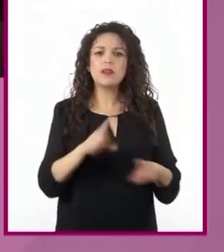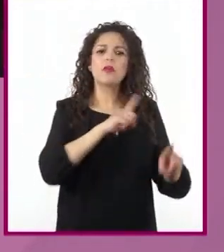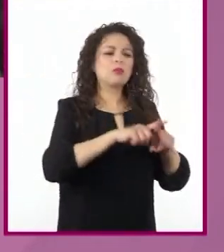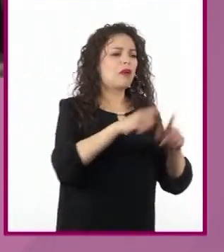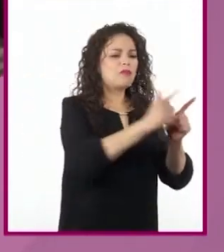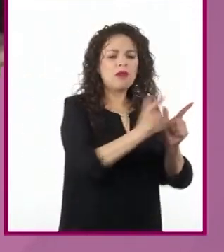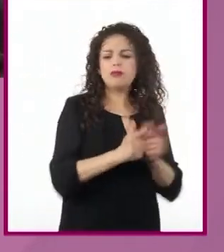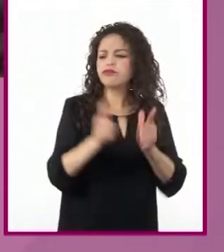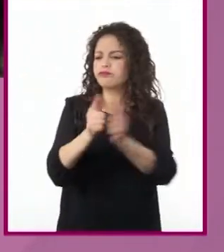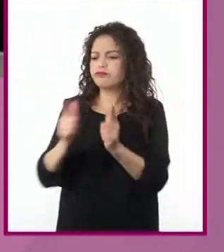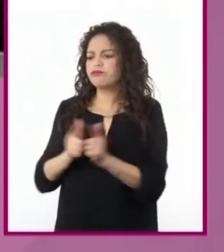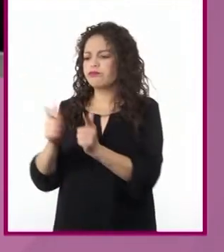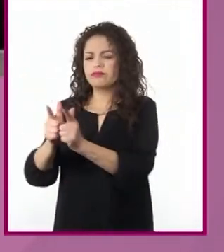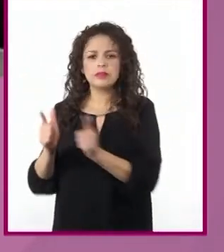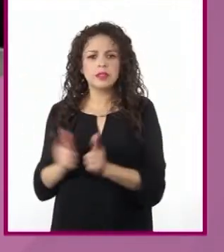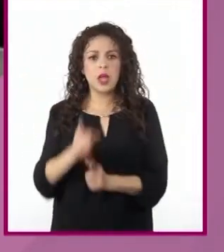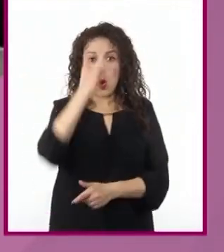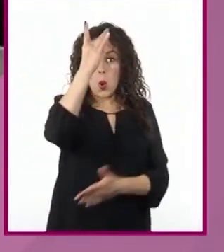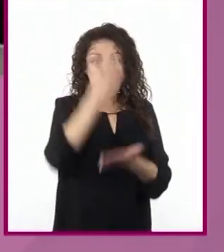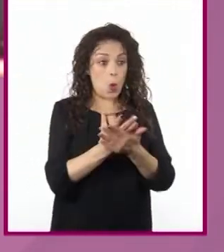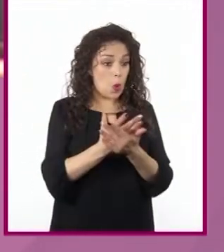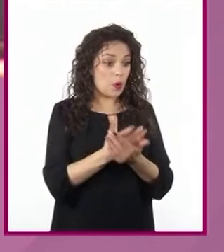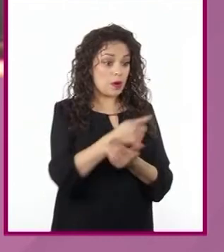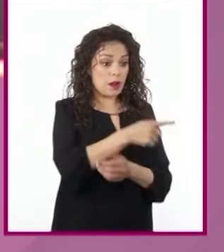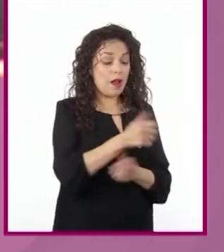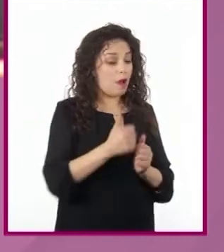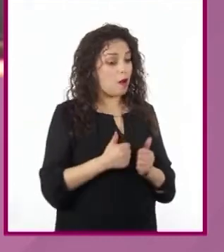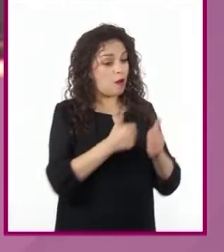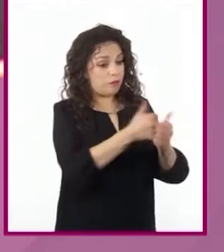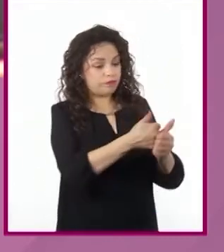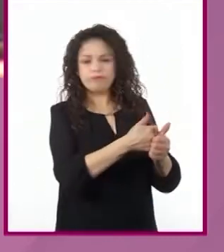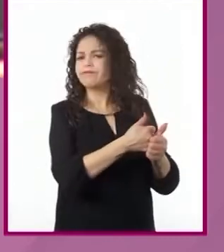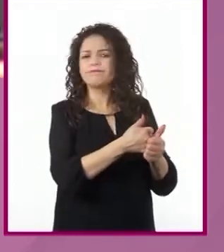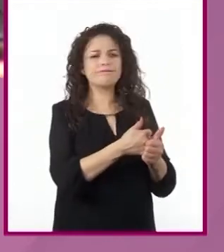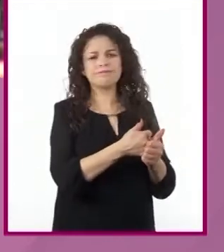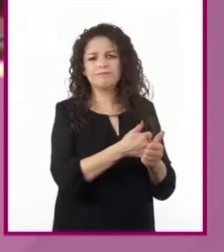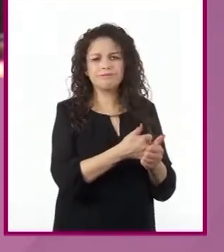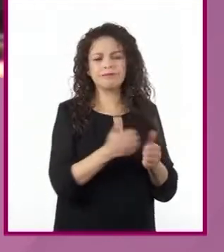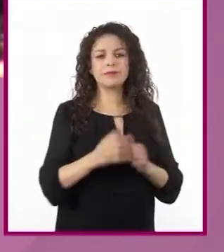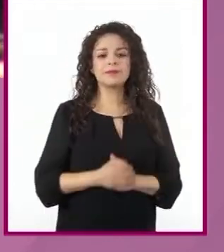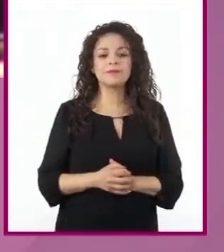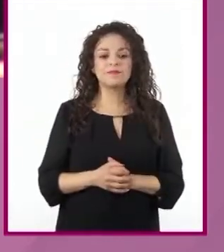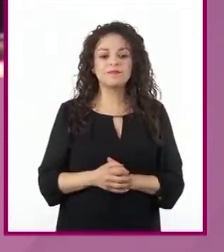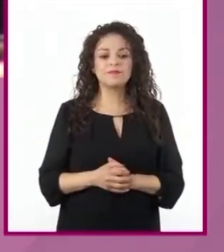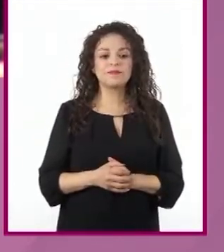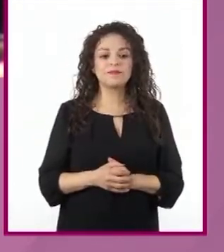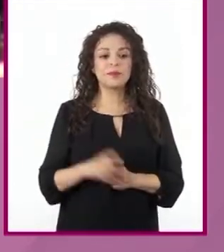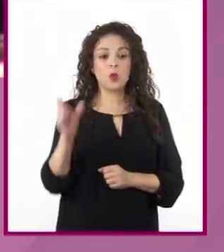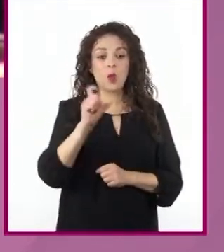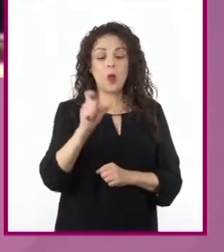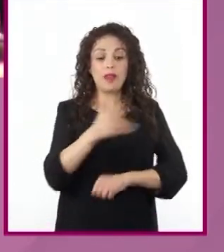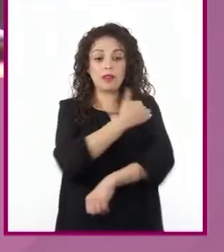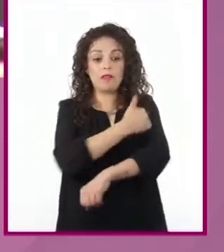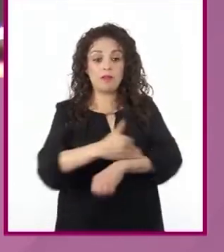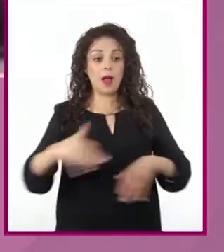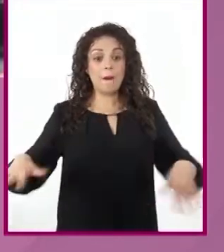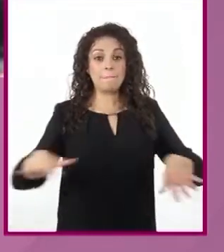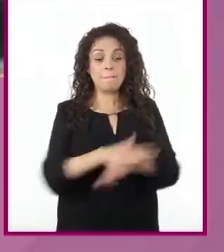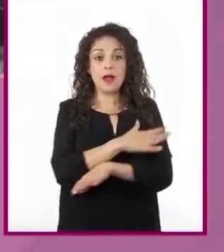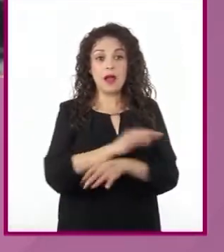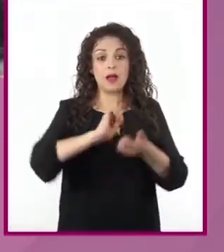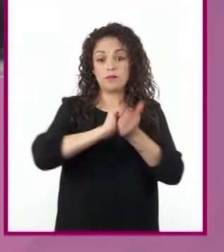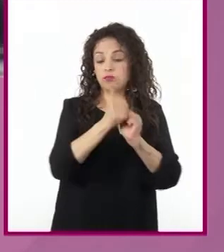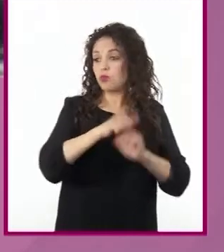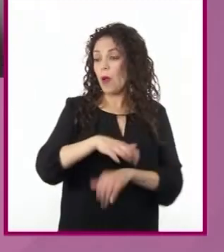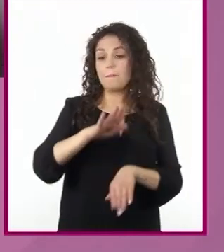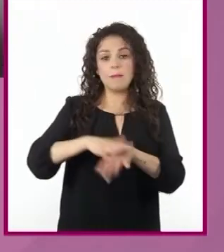sin pertenecer de forma particular a alguno. En algunos casos, cuando las familias se mudan a una comunidad más grande o a